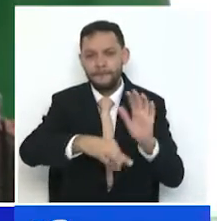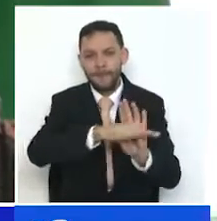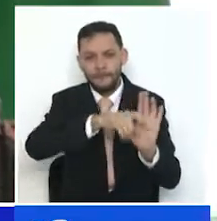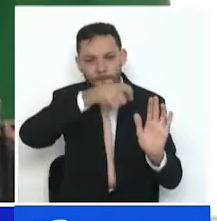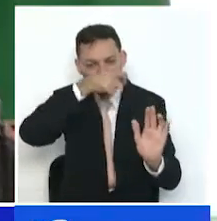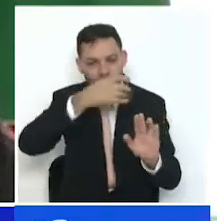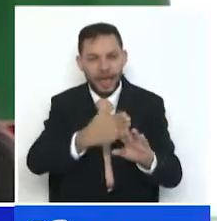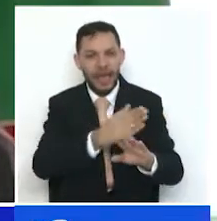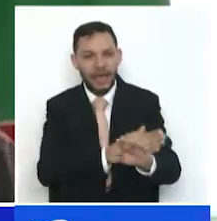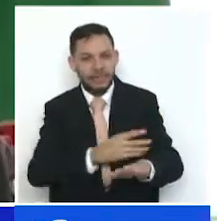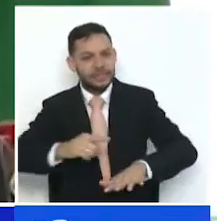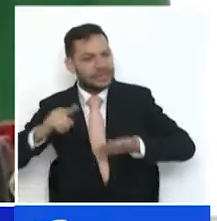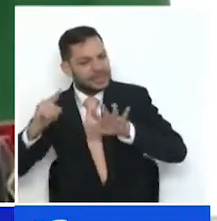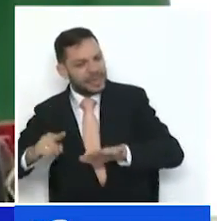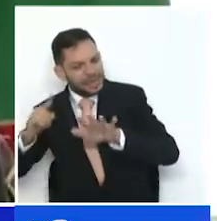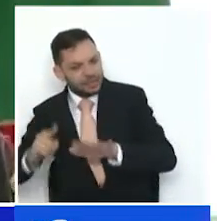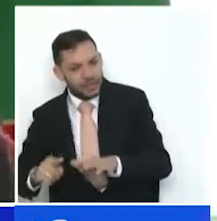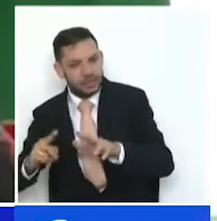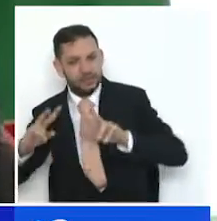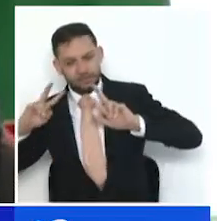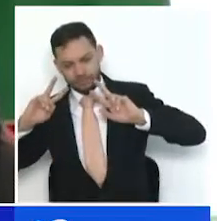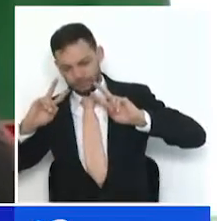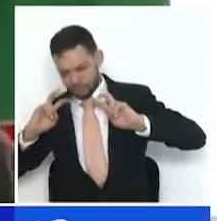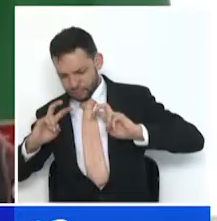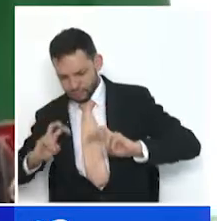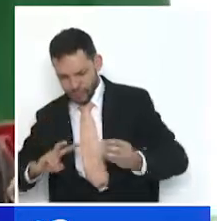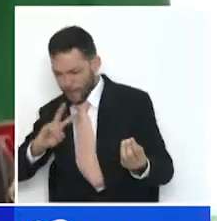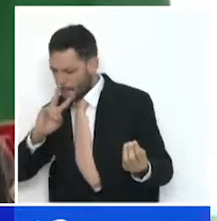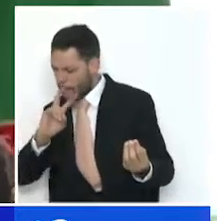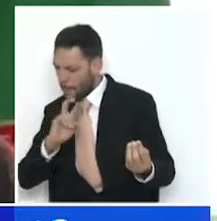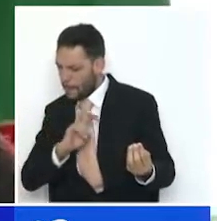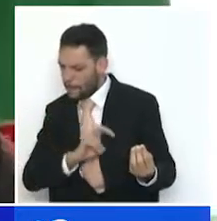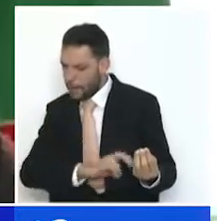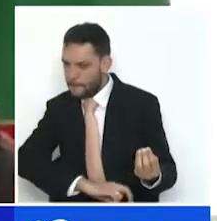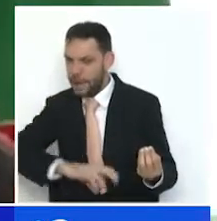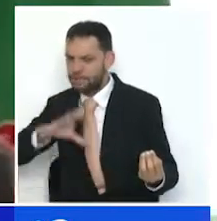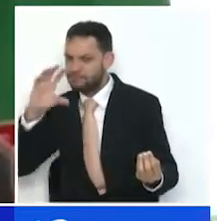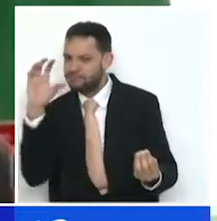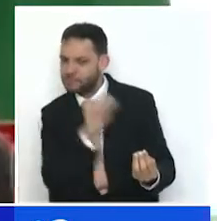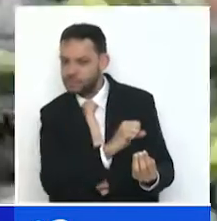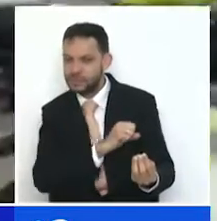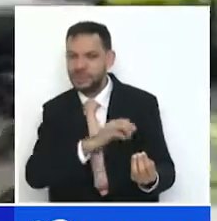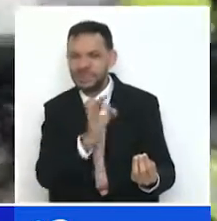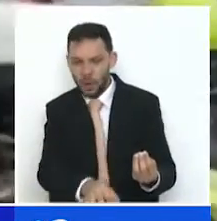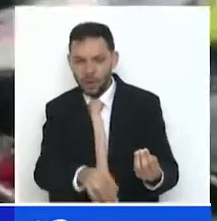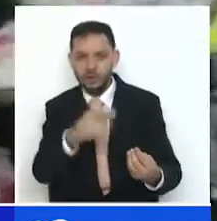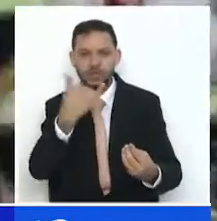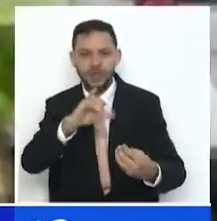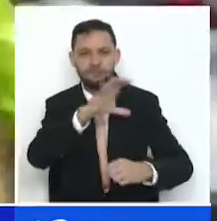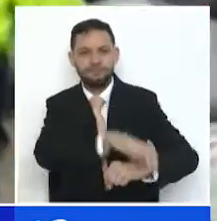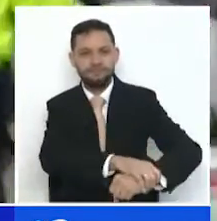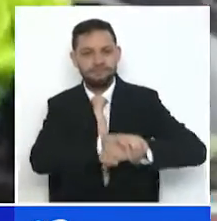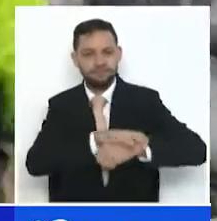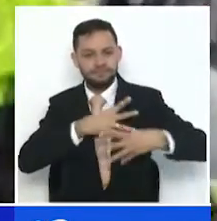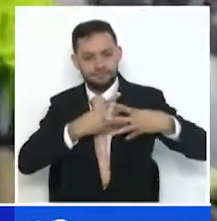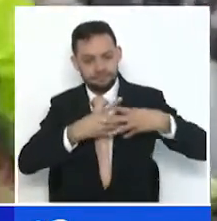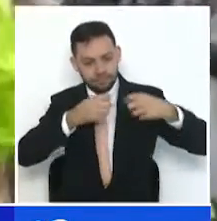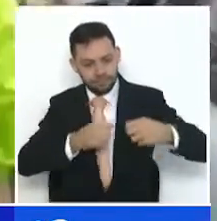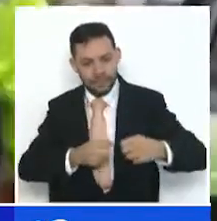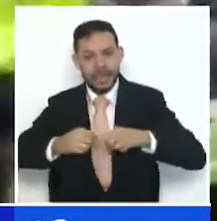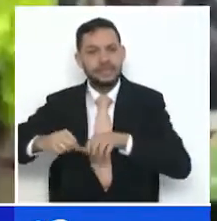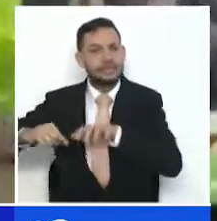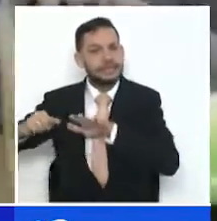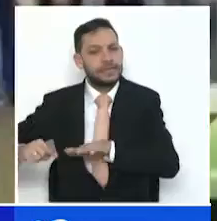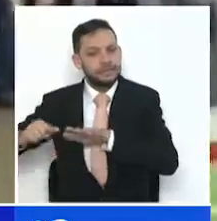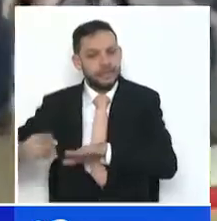6 meses de labores investigativas y de inteligencia se logran las capturas de estas personas. Una investigación de 6 meses fue